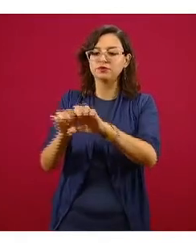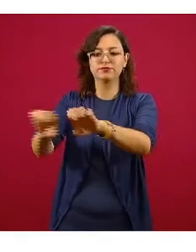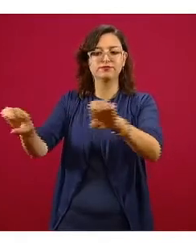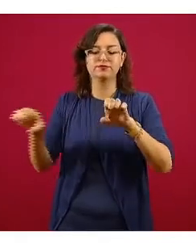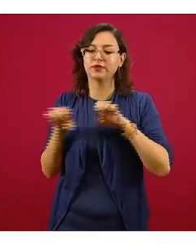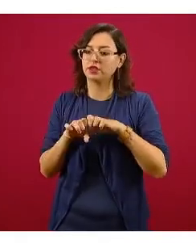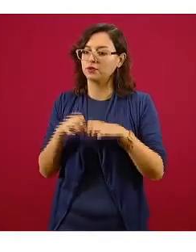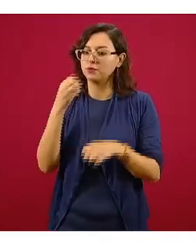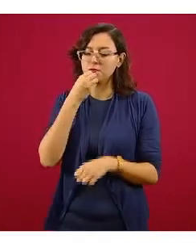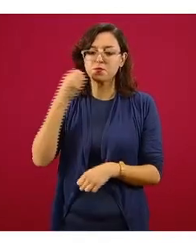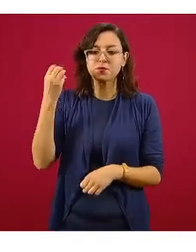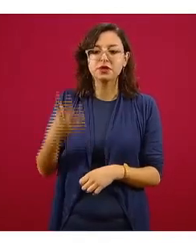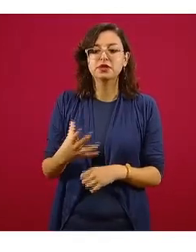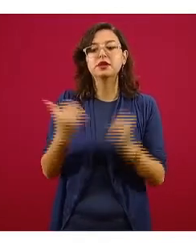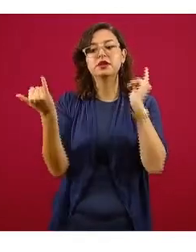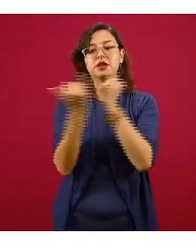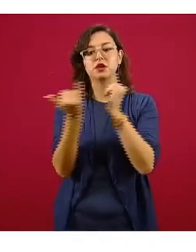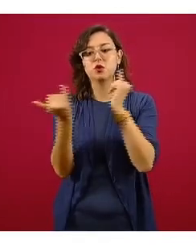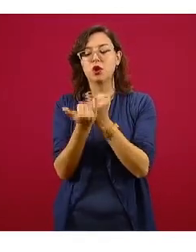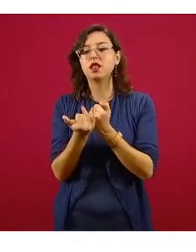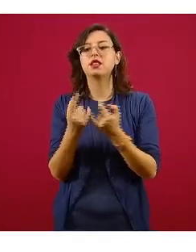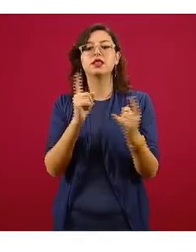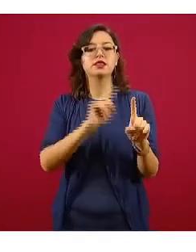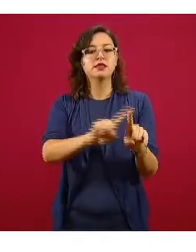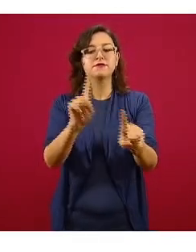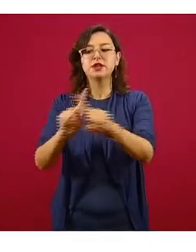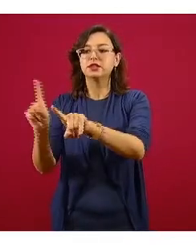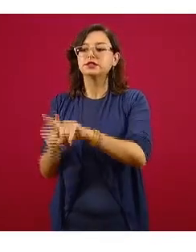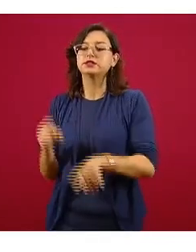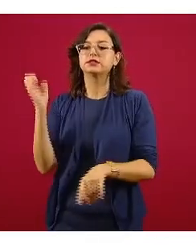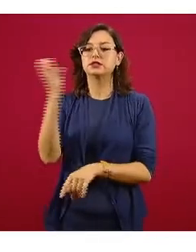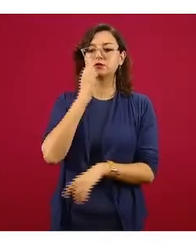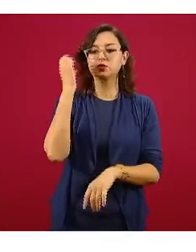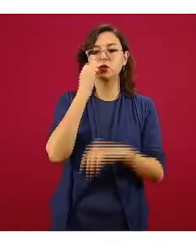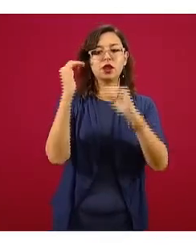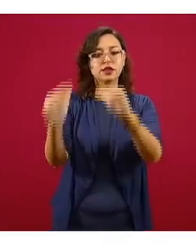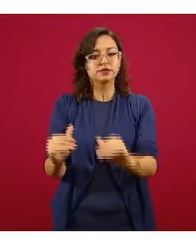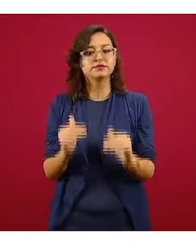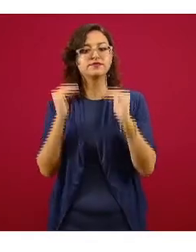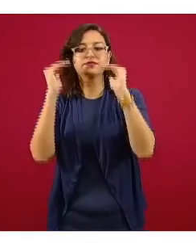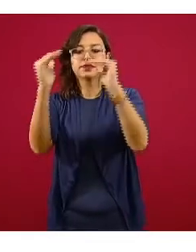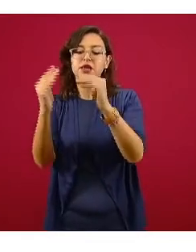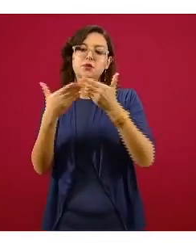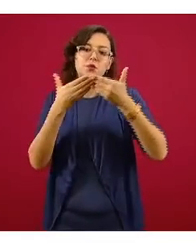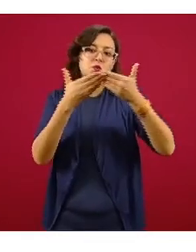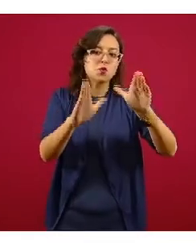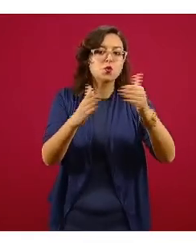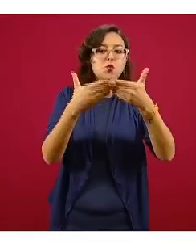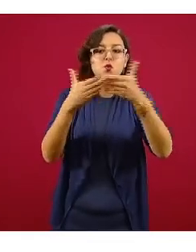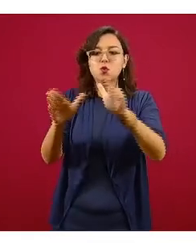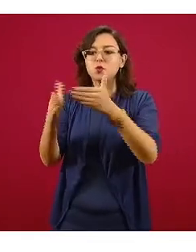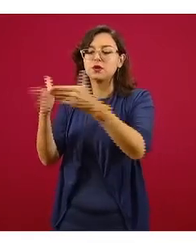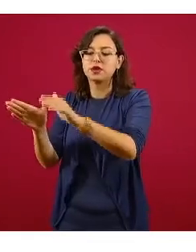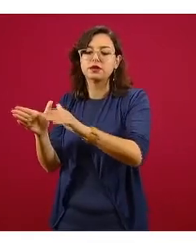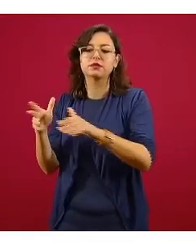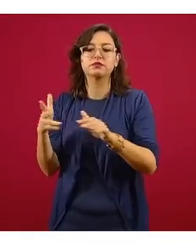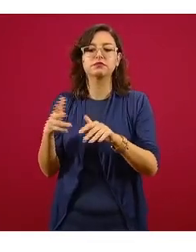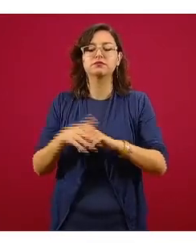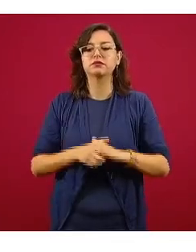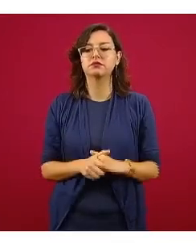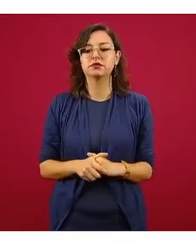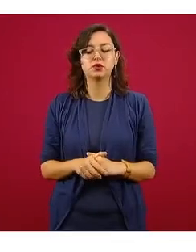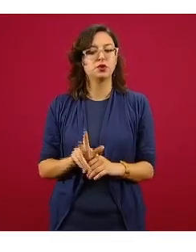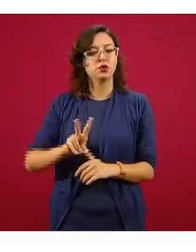de trabajo, y también a las comunidades académicas de las instituciones públicas del país, que